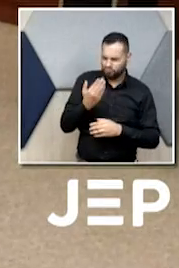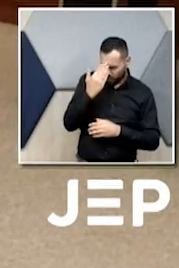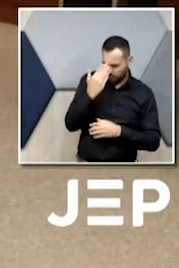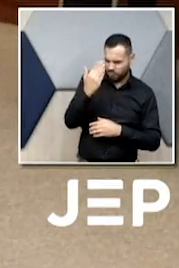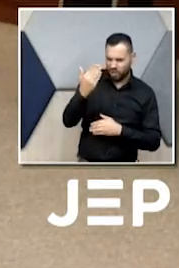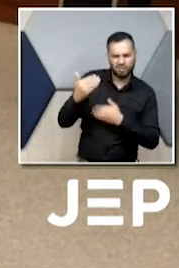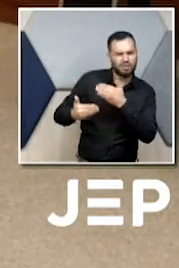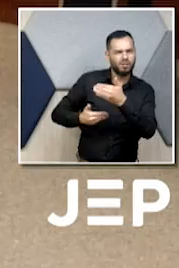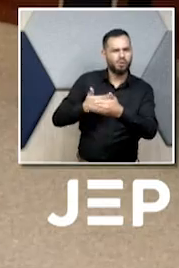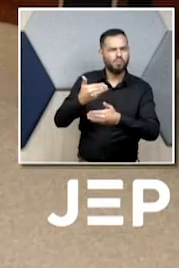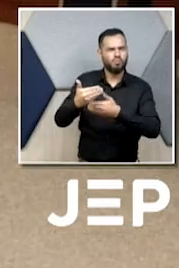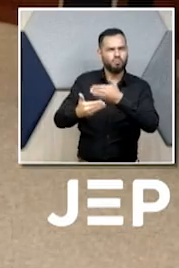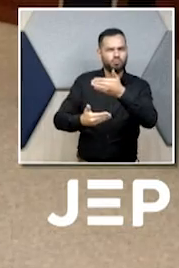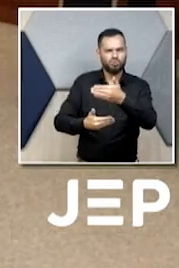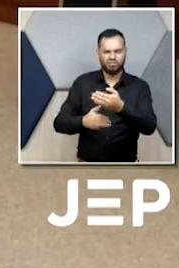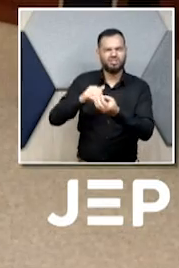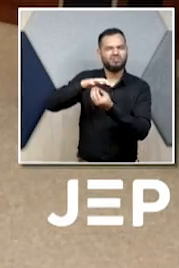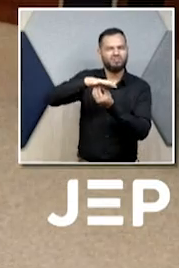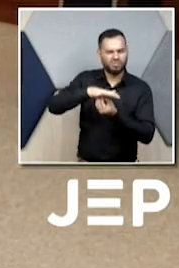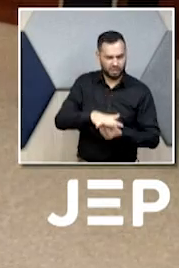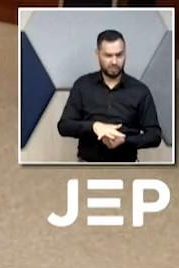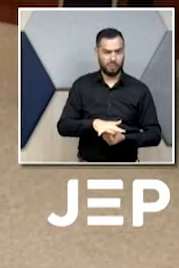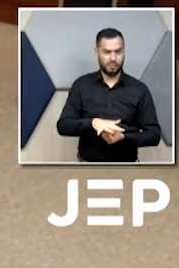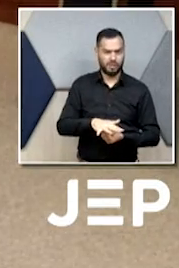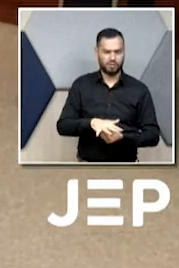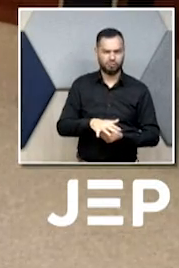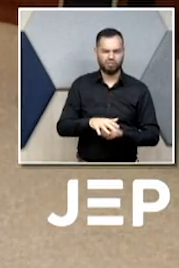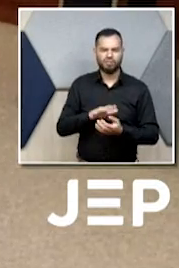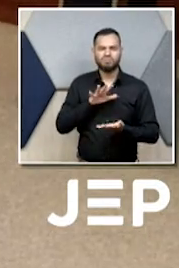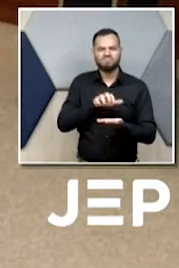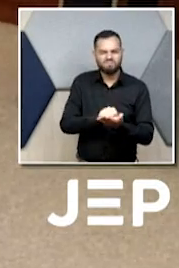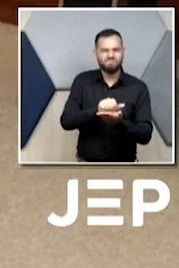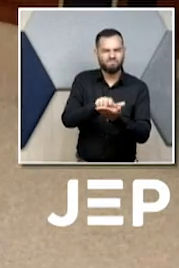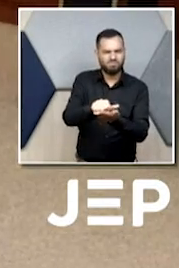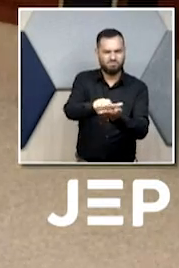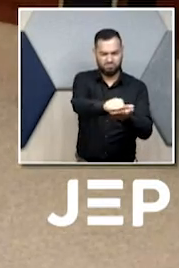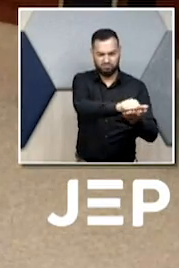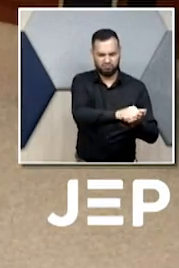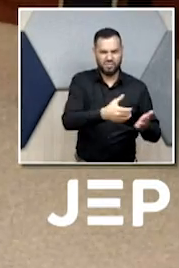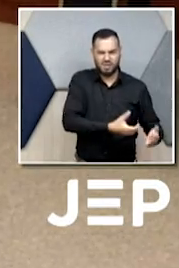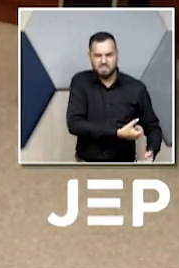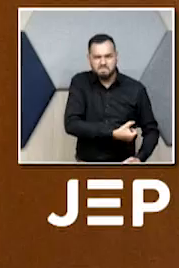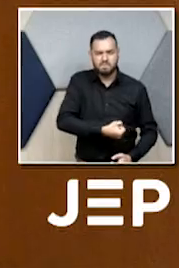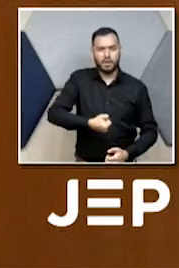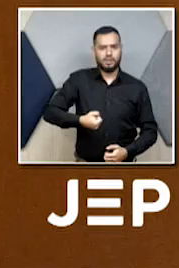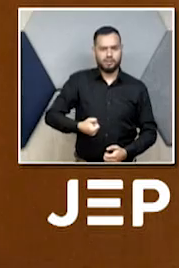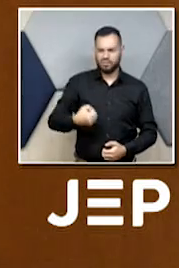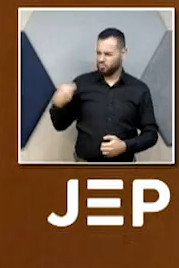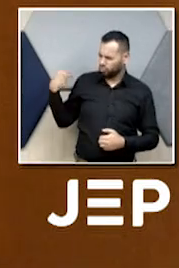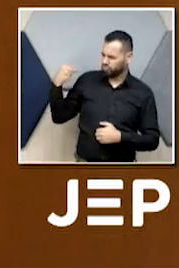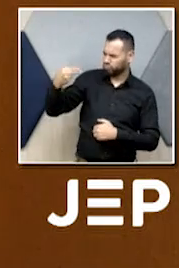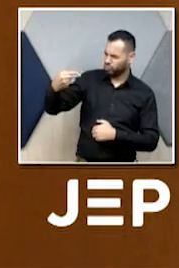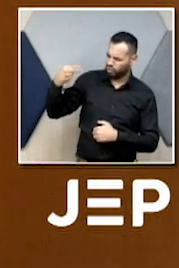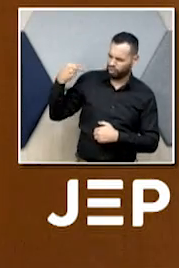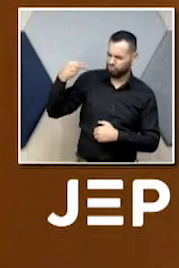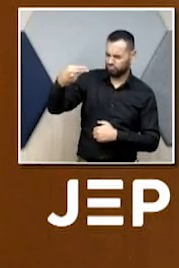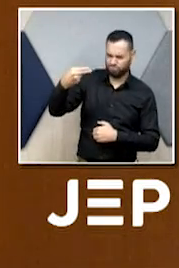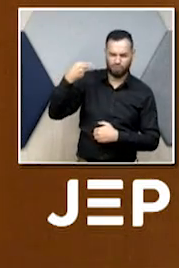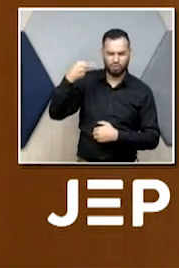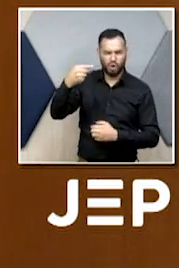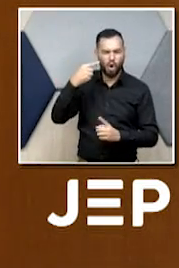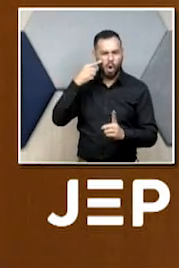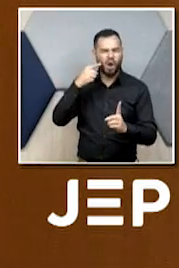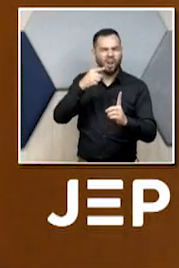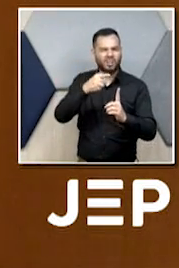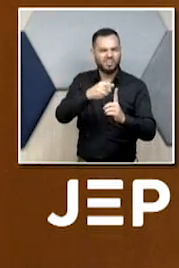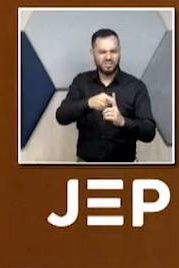de discriminación, de colonización, de machismo, que históricamente han servido para perpetuar las